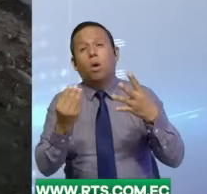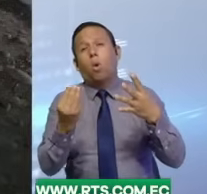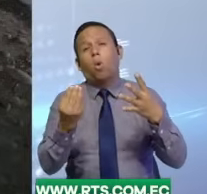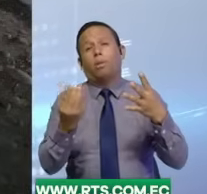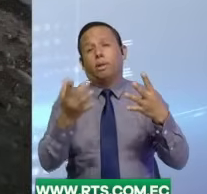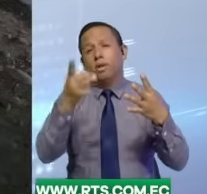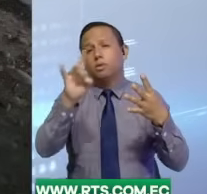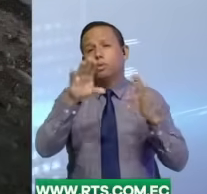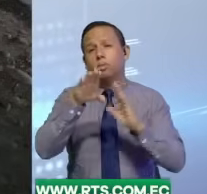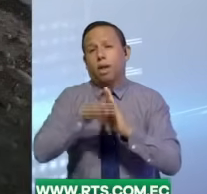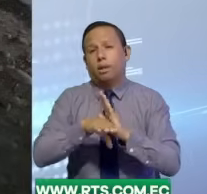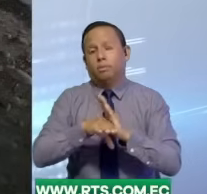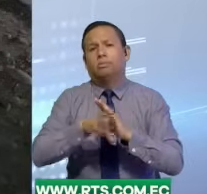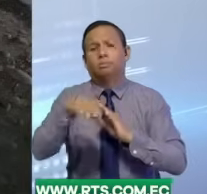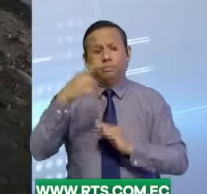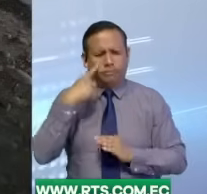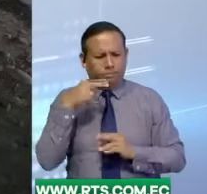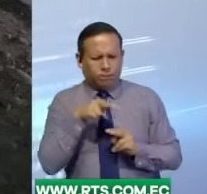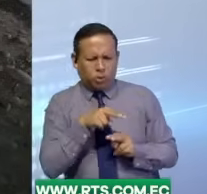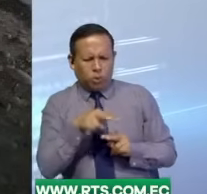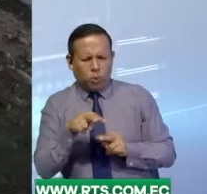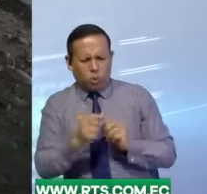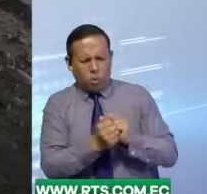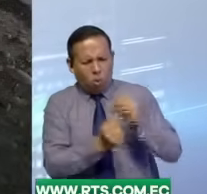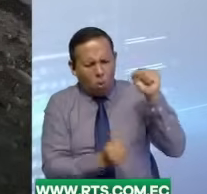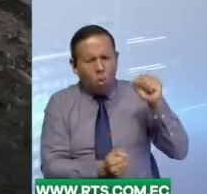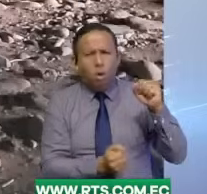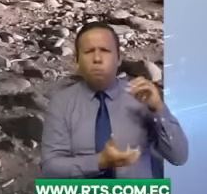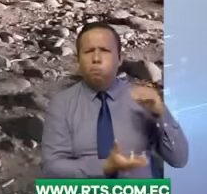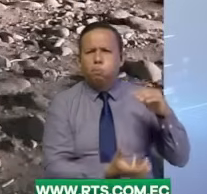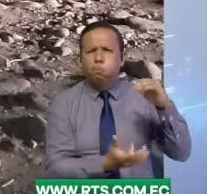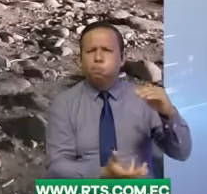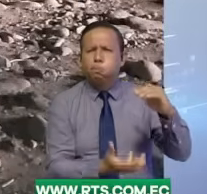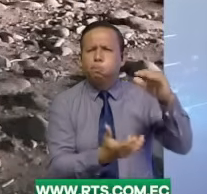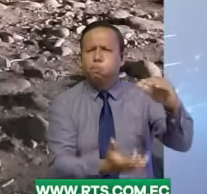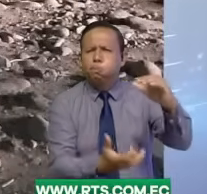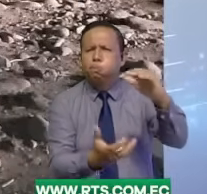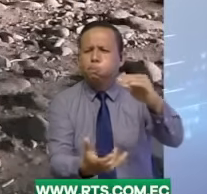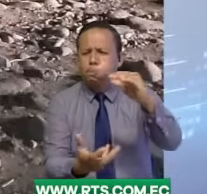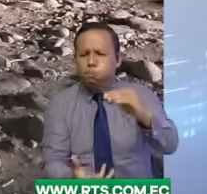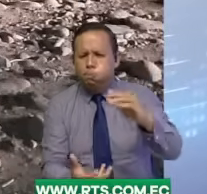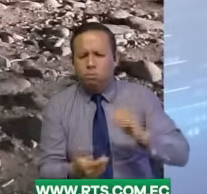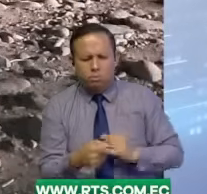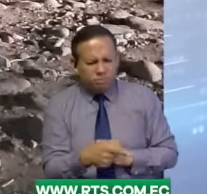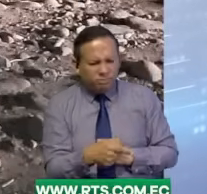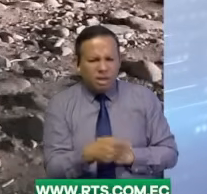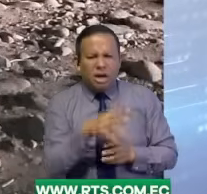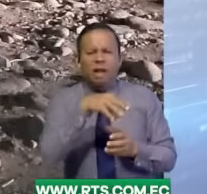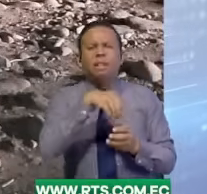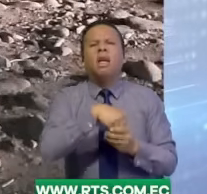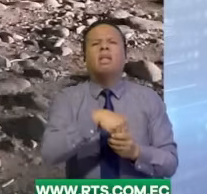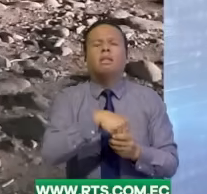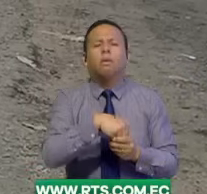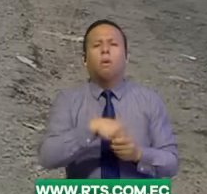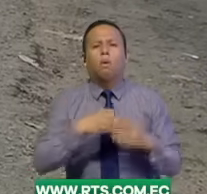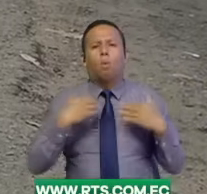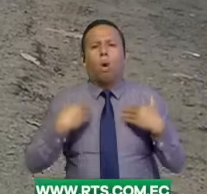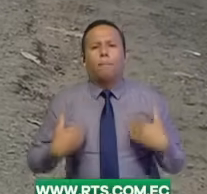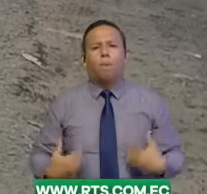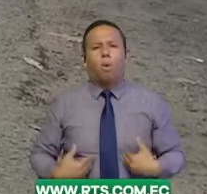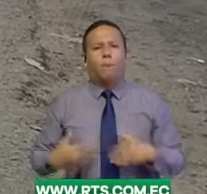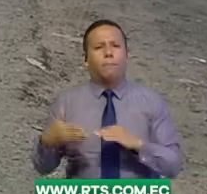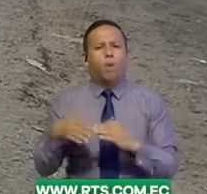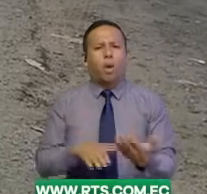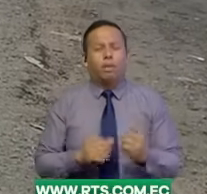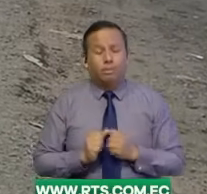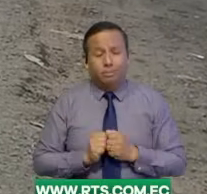Alarma causó el macabro hallazgo de varios saquillos que en su interior contenían restos humanos, encontrados